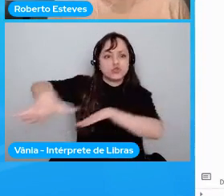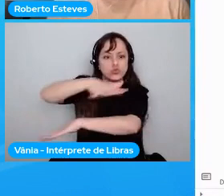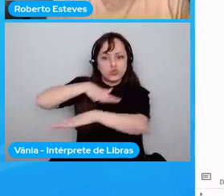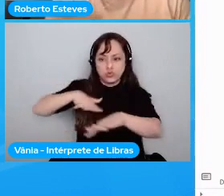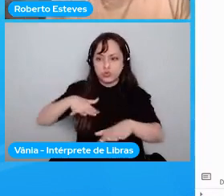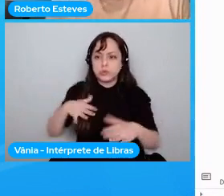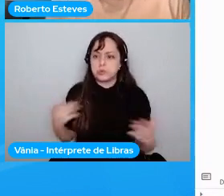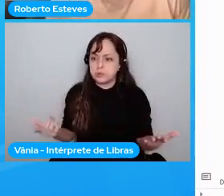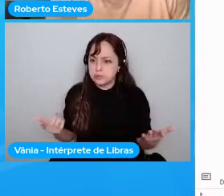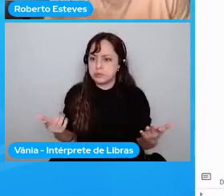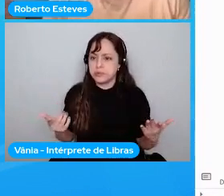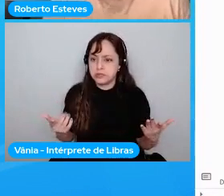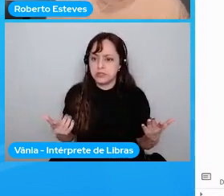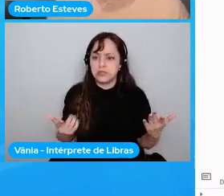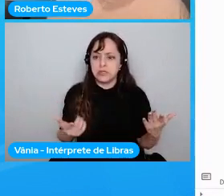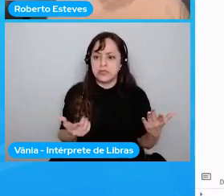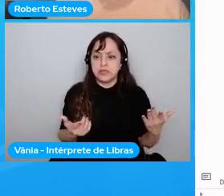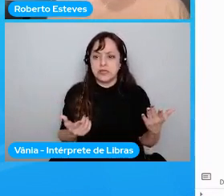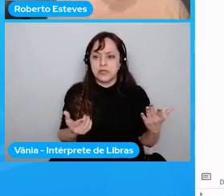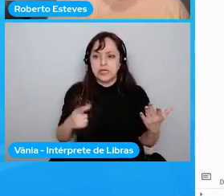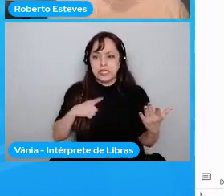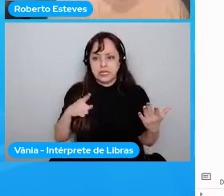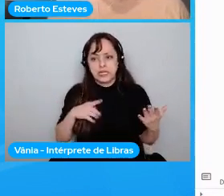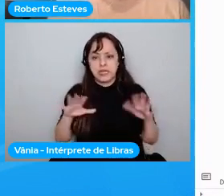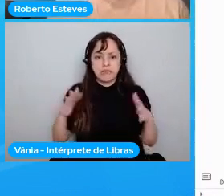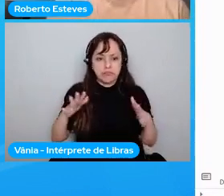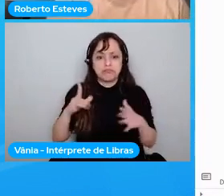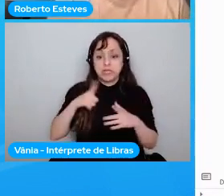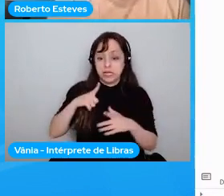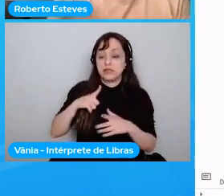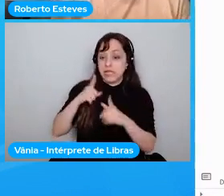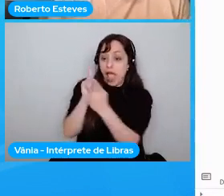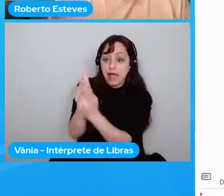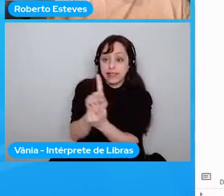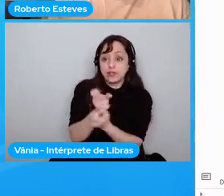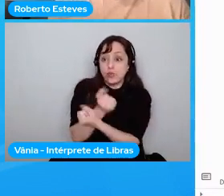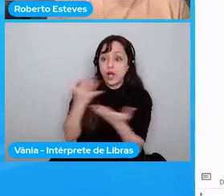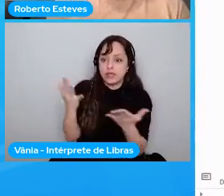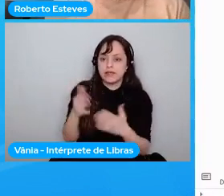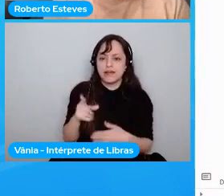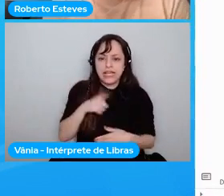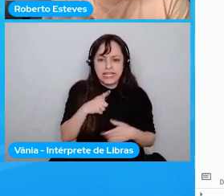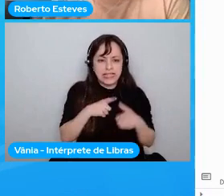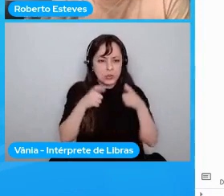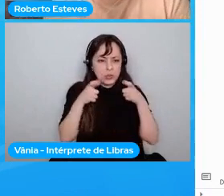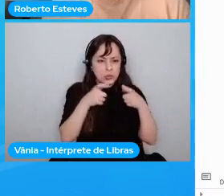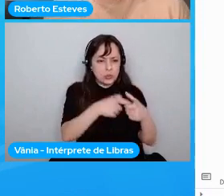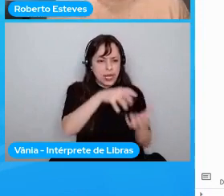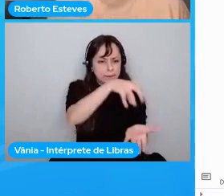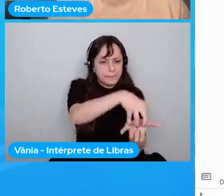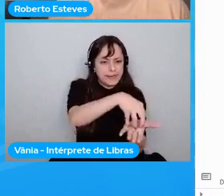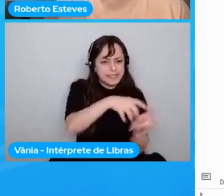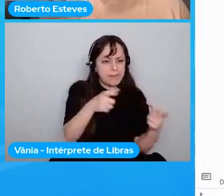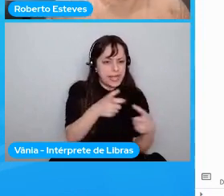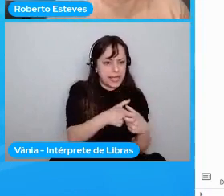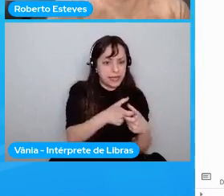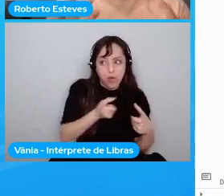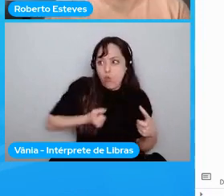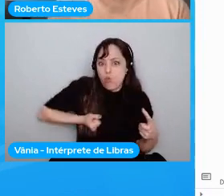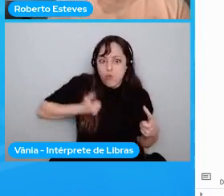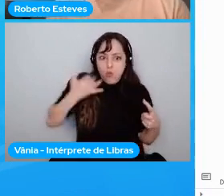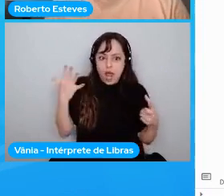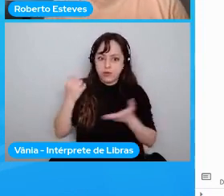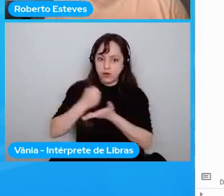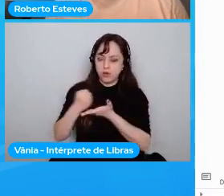Ayora, que es un hospital que en plena pandemia atendía un montón de gente, una locación pequeña tenga mayor número de contratos. Entonces,